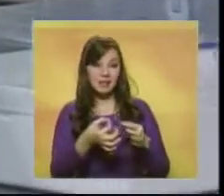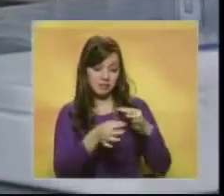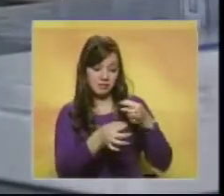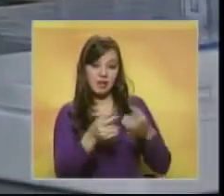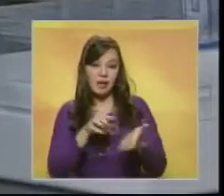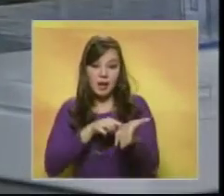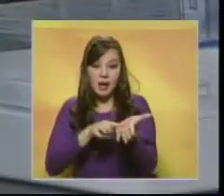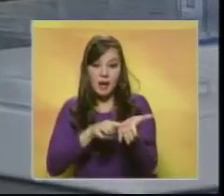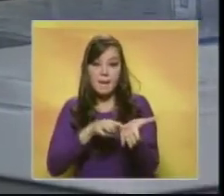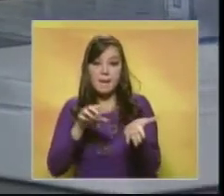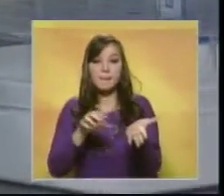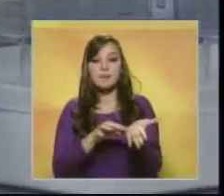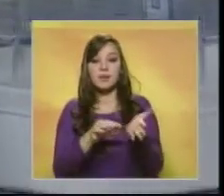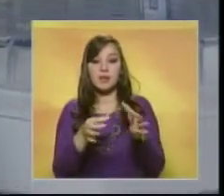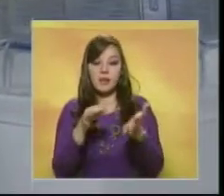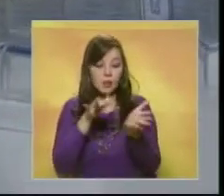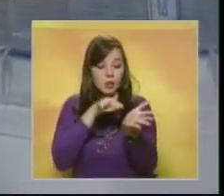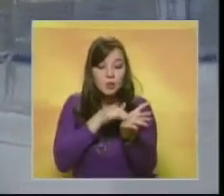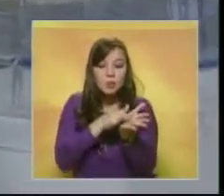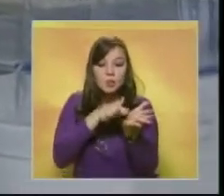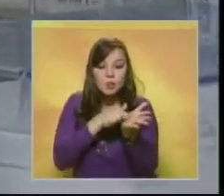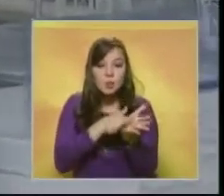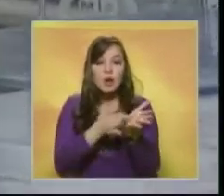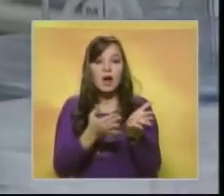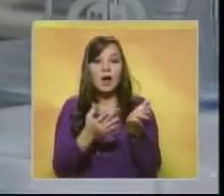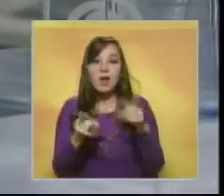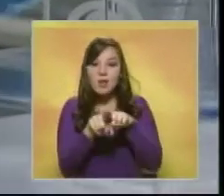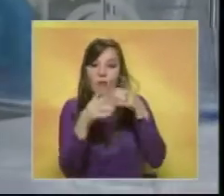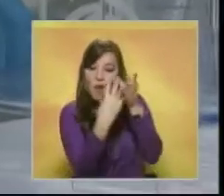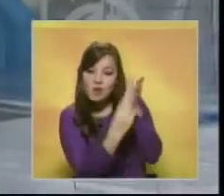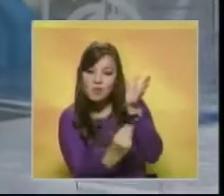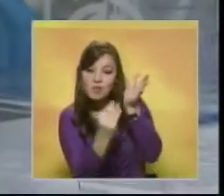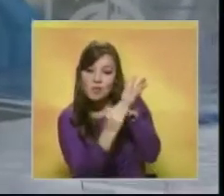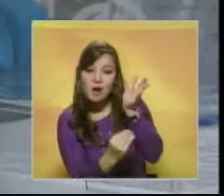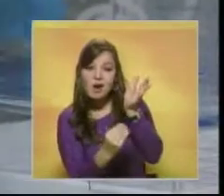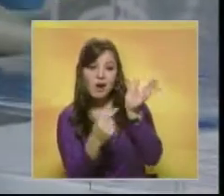papel de filtros especializado llamado